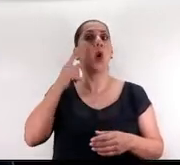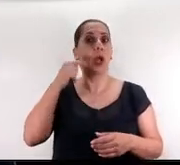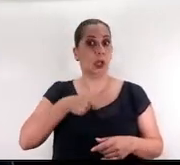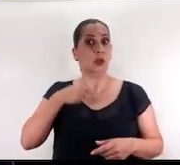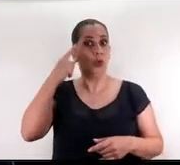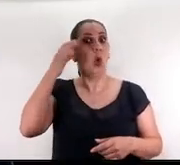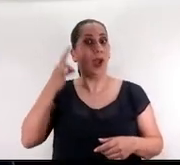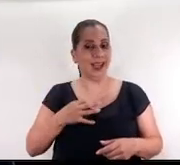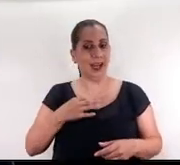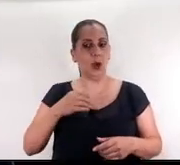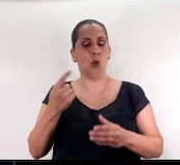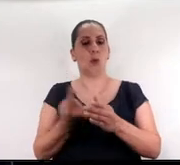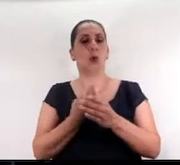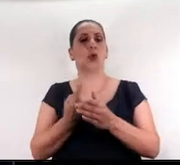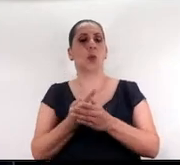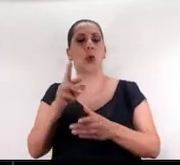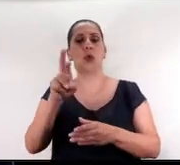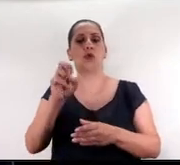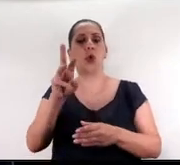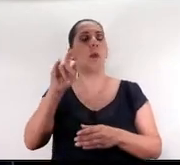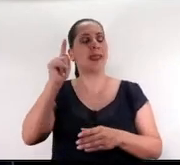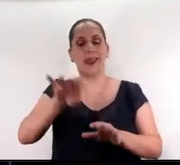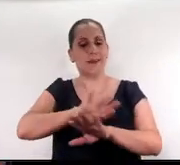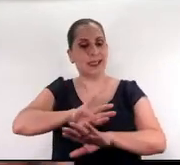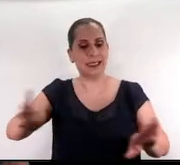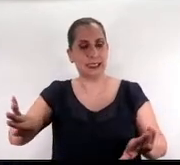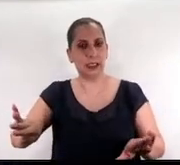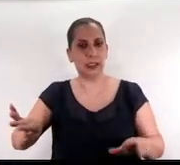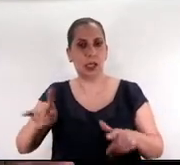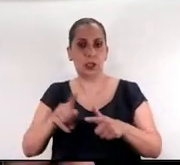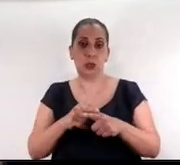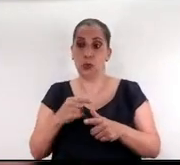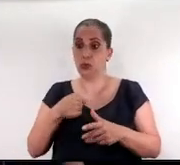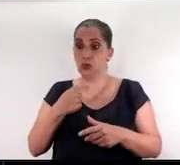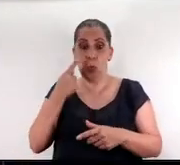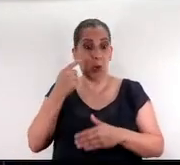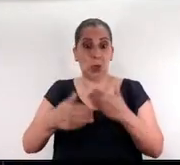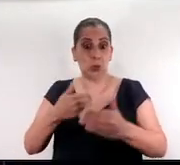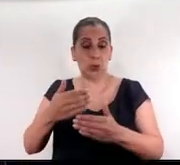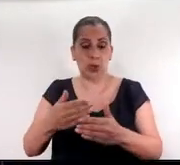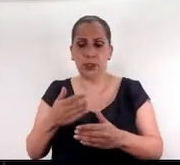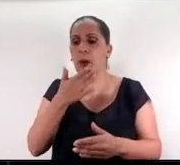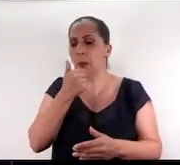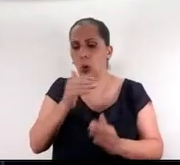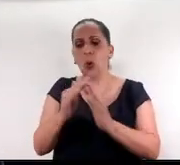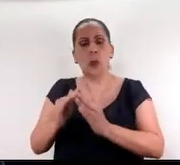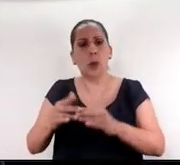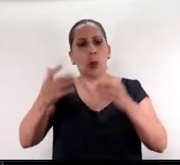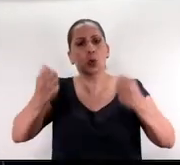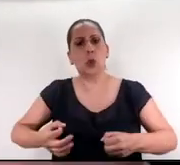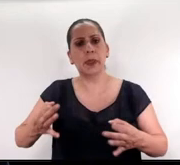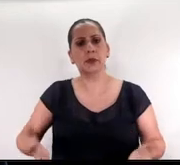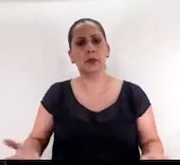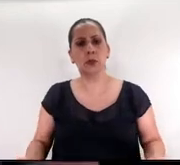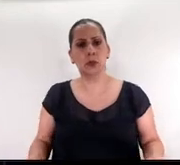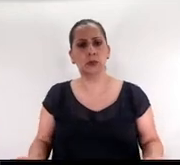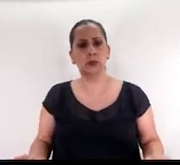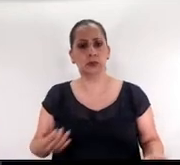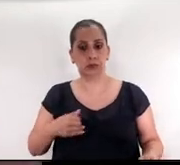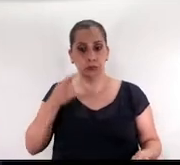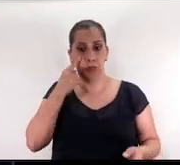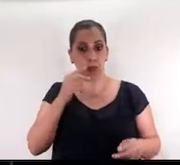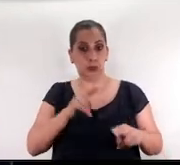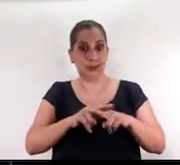Recope, si veo que no camina la cosa, prefiero llevarlo a un referendo y que sea el pueblo el que tome la decisión. Si veo que el tema del tren